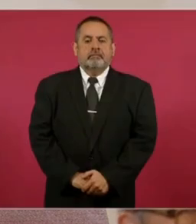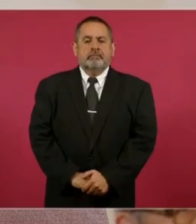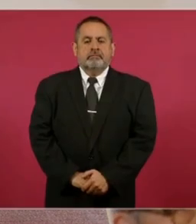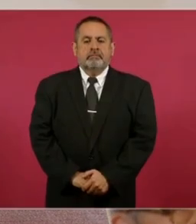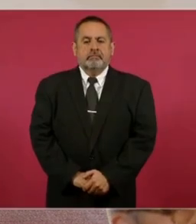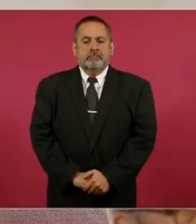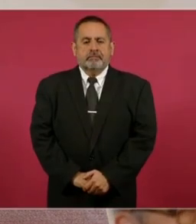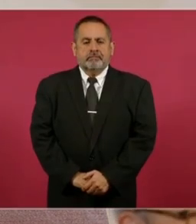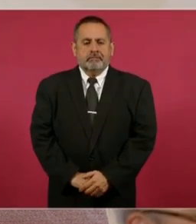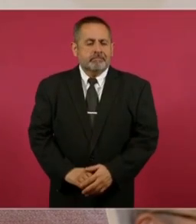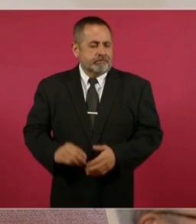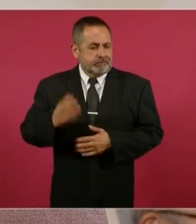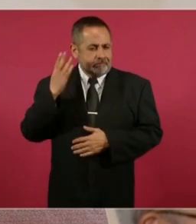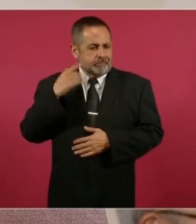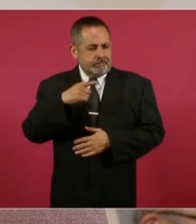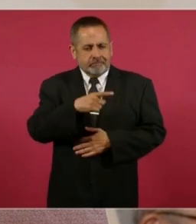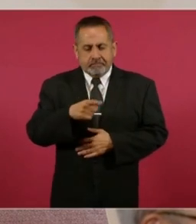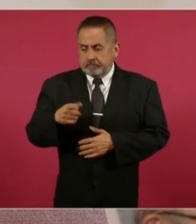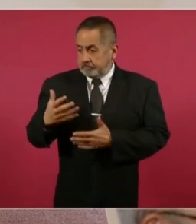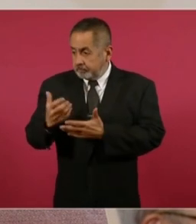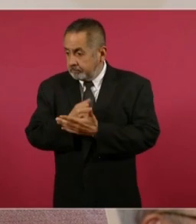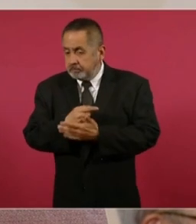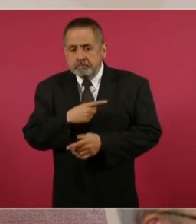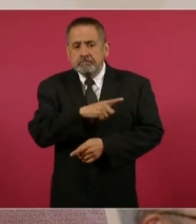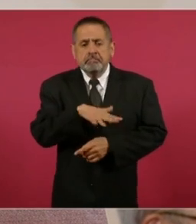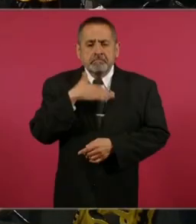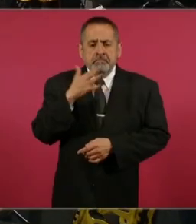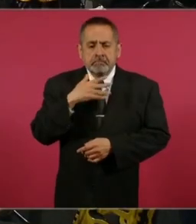fraude íbamos